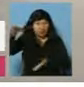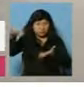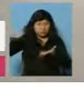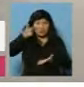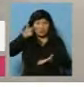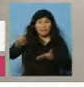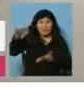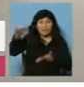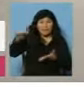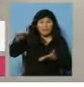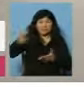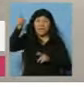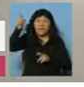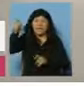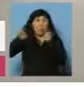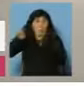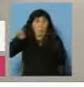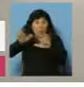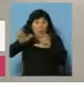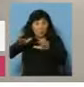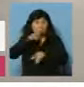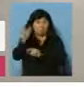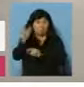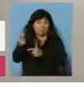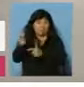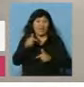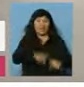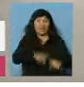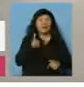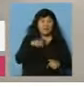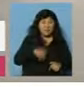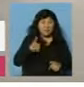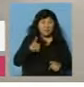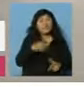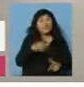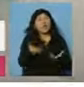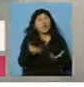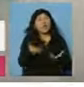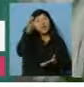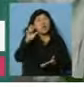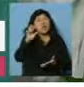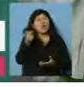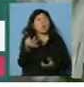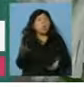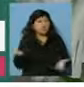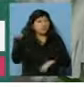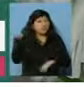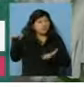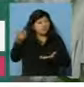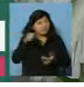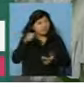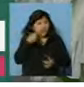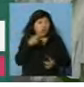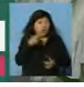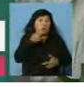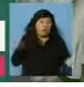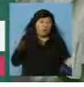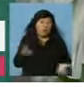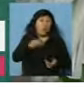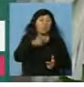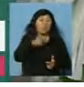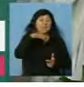cuesta un dólar en Argentina. Eso hace que hoy, por ejemplo, para dar un ejemplo, una soja puede estar